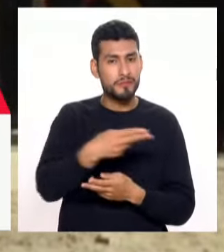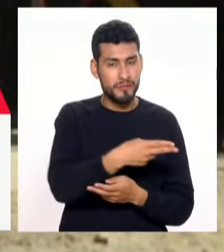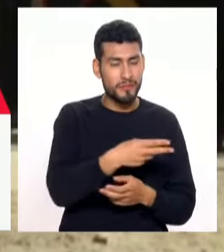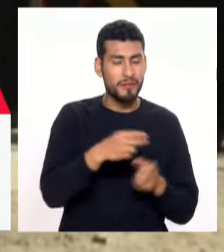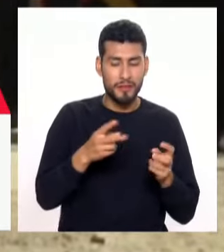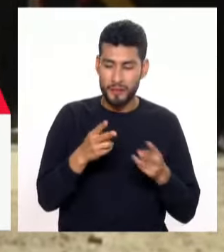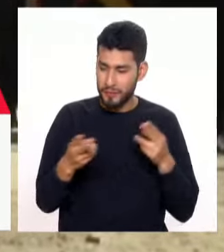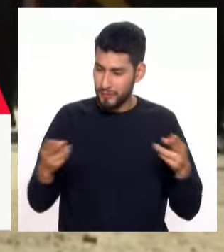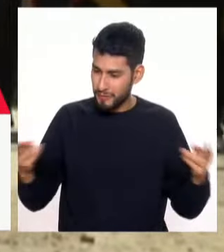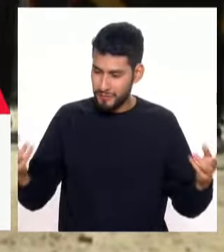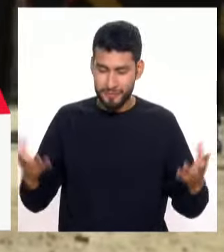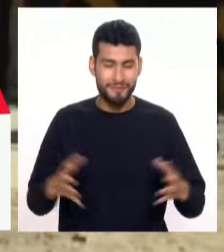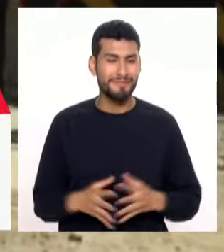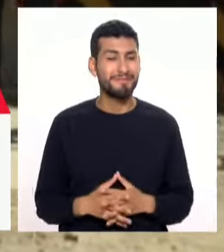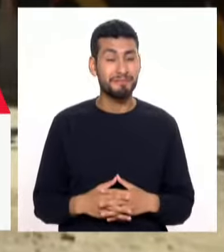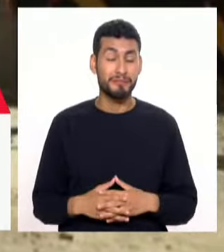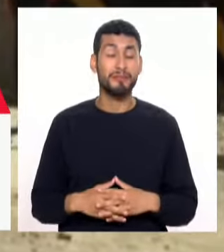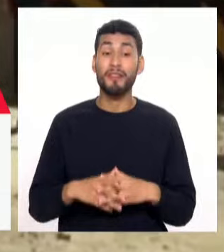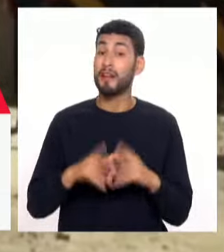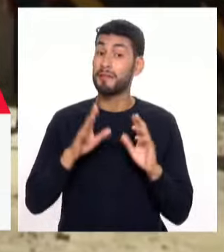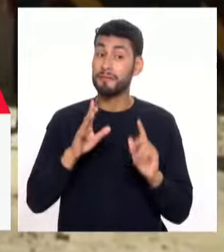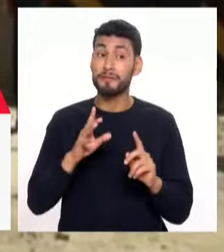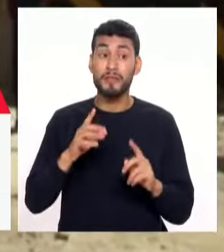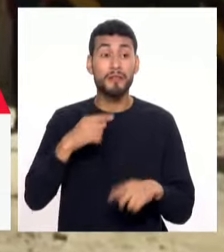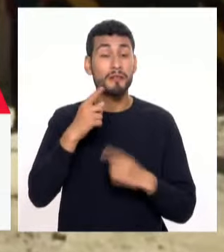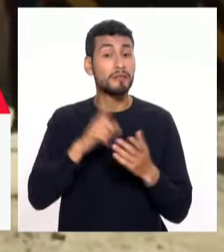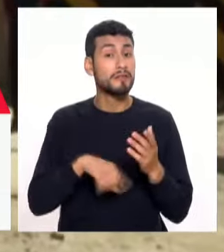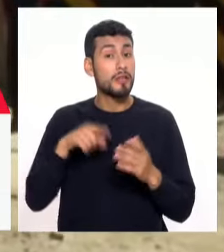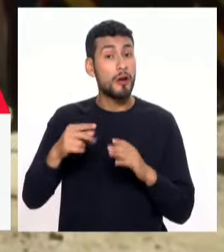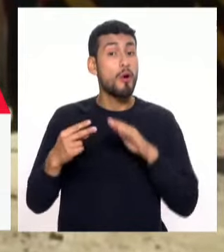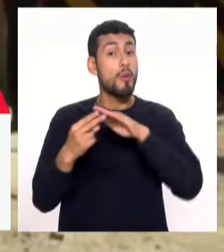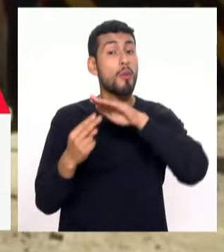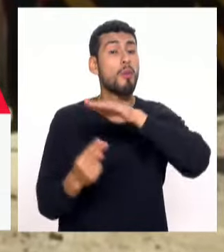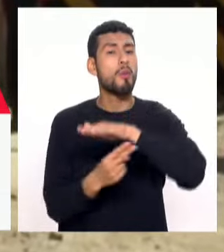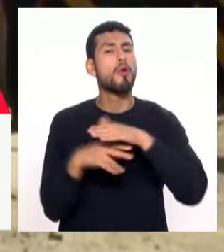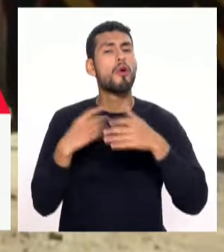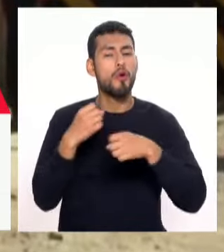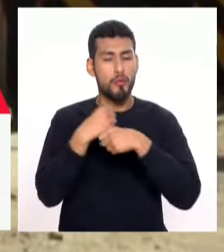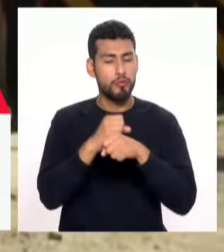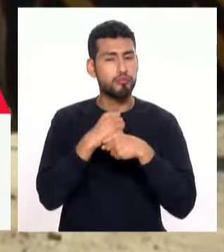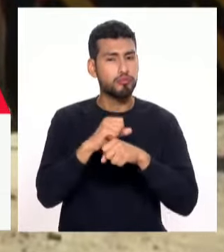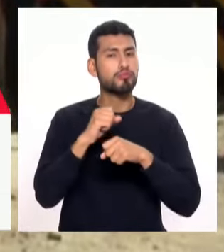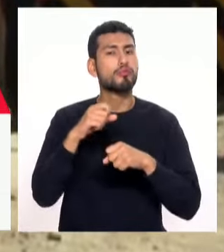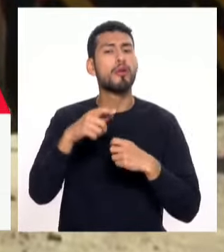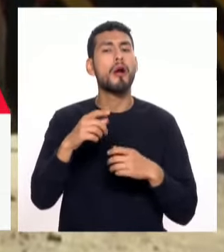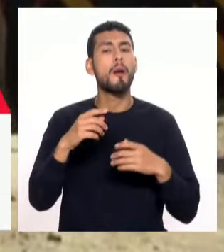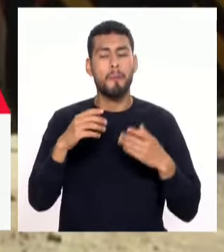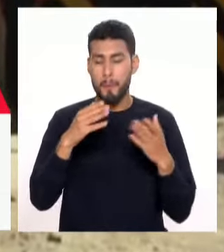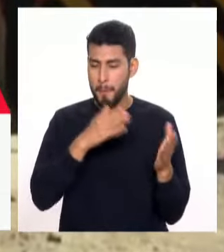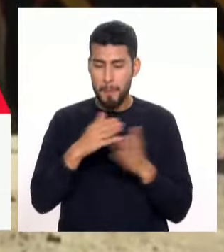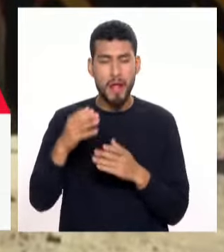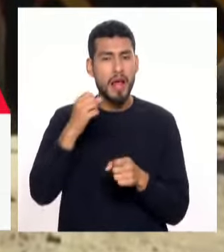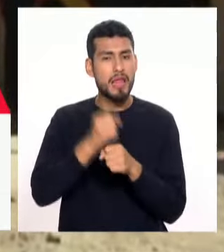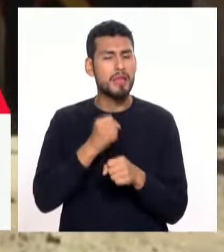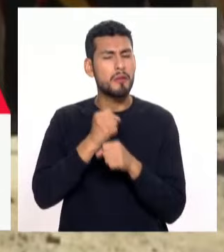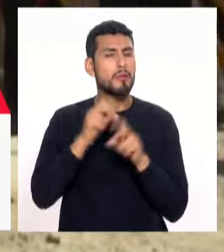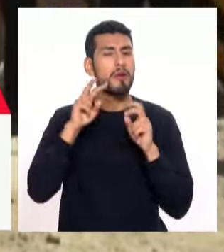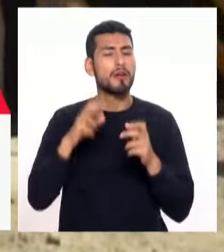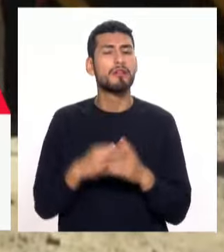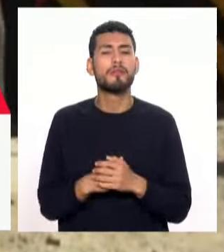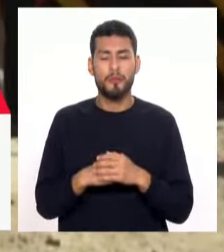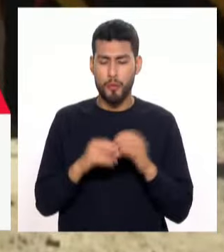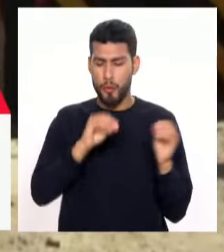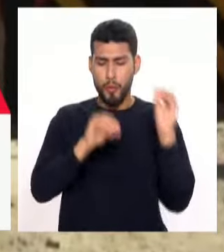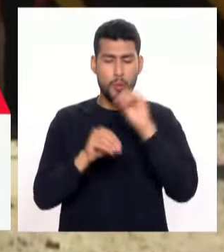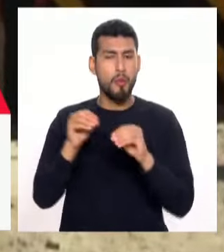tijeras respectivas. Hay que señalar que este puente ha sido instalado de acuerdo al plan de trabajo denominado